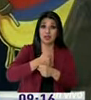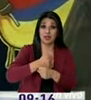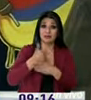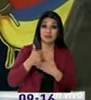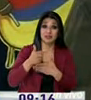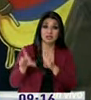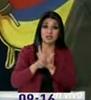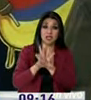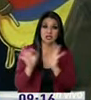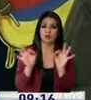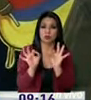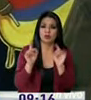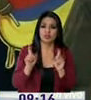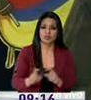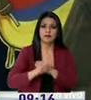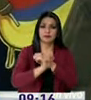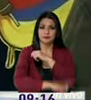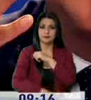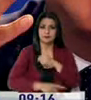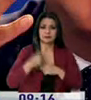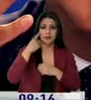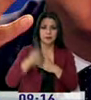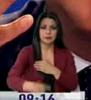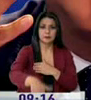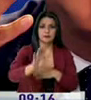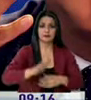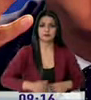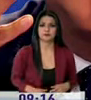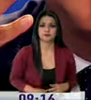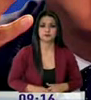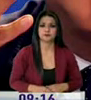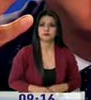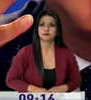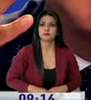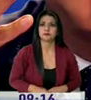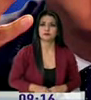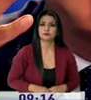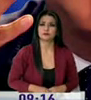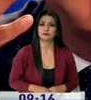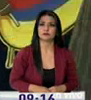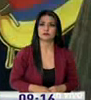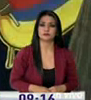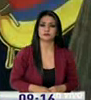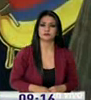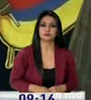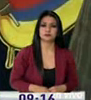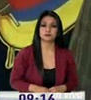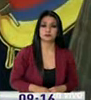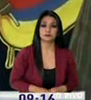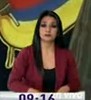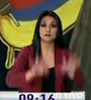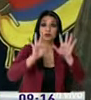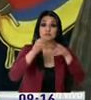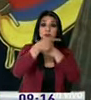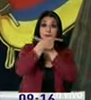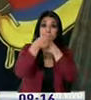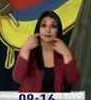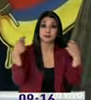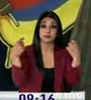vean beneficiados por el paso del tiempo. Lanzamiento campaña violencia contra la mujer. A propósito, el 8 de